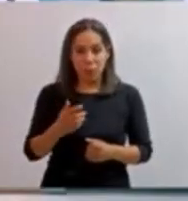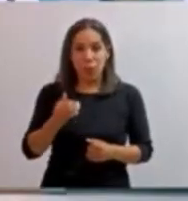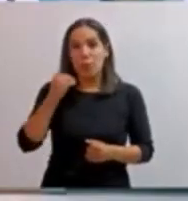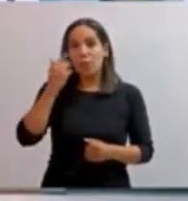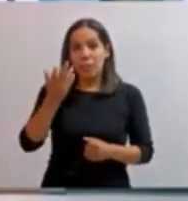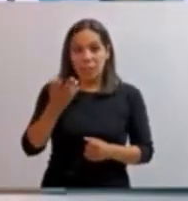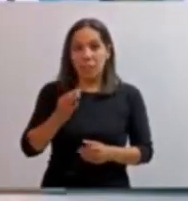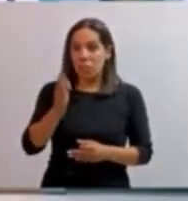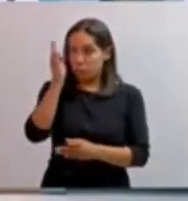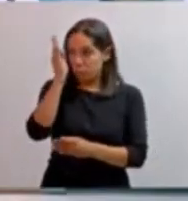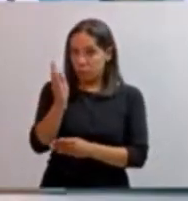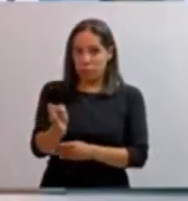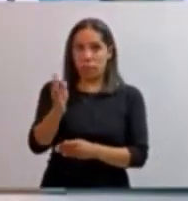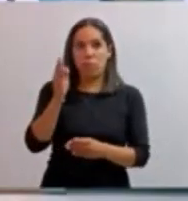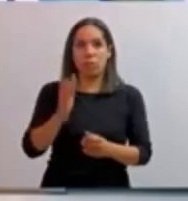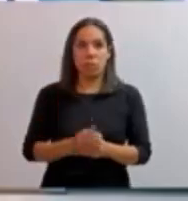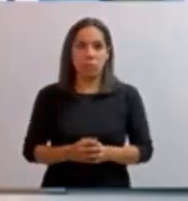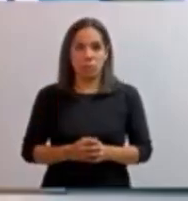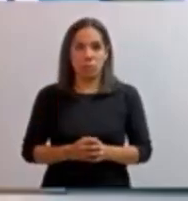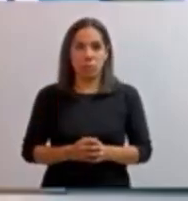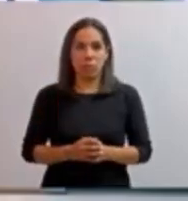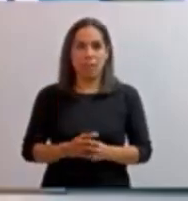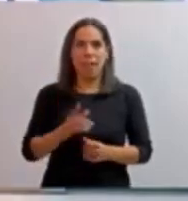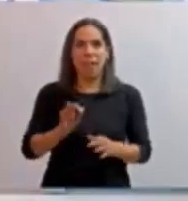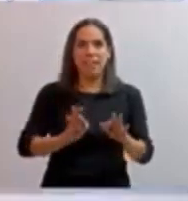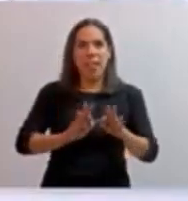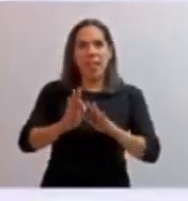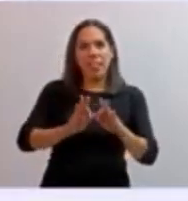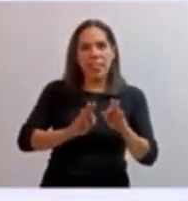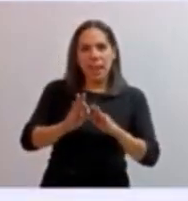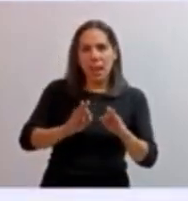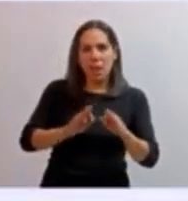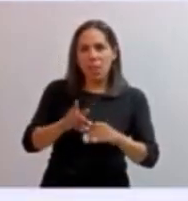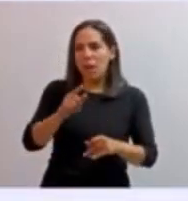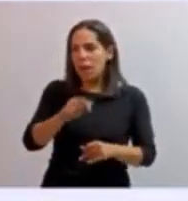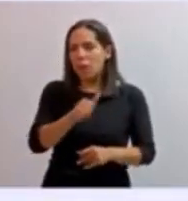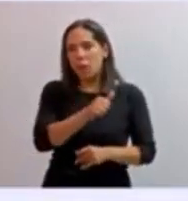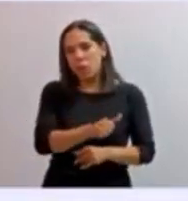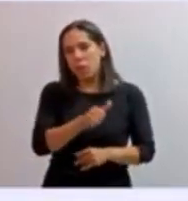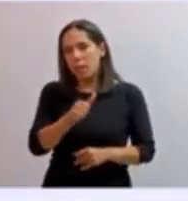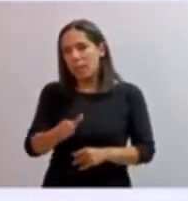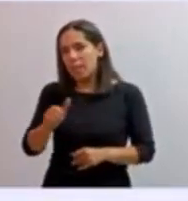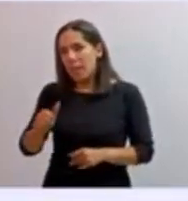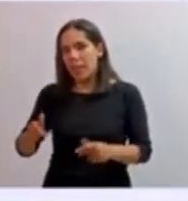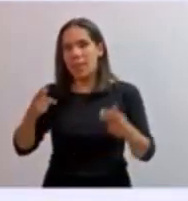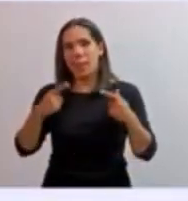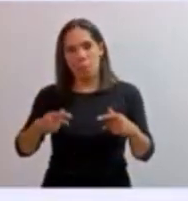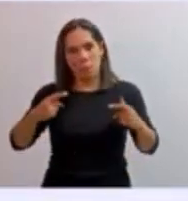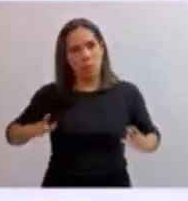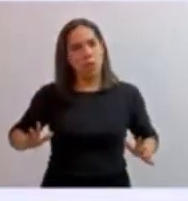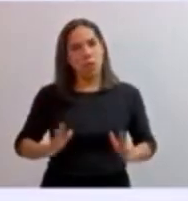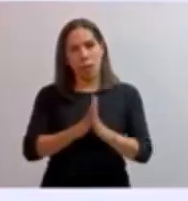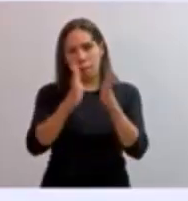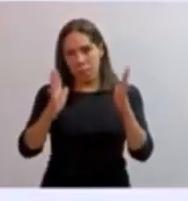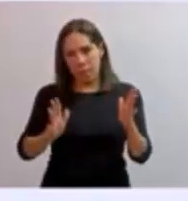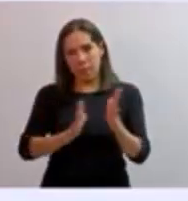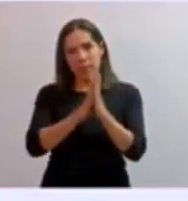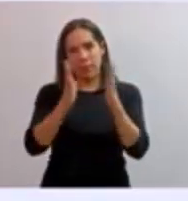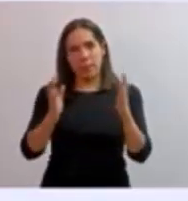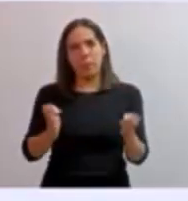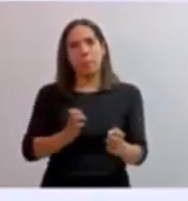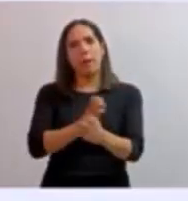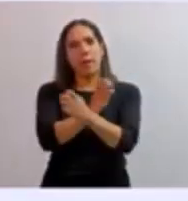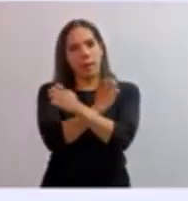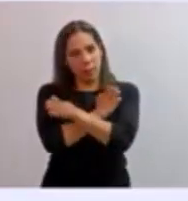ese reconocimiento de la función de cada uno de los que participamos pues en la parte educativa.